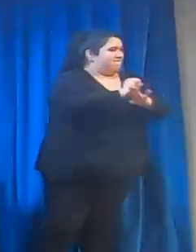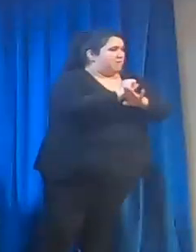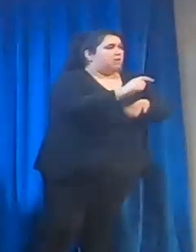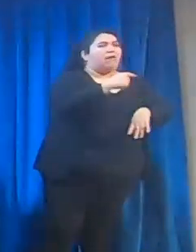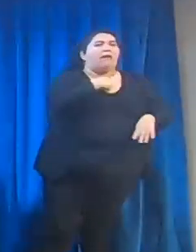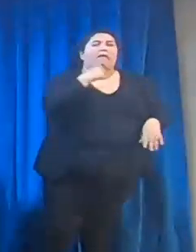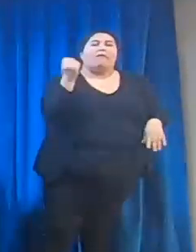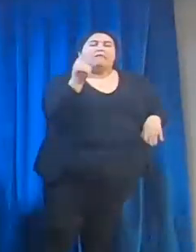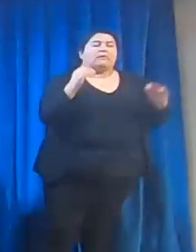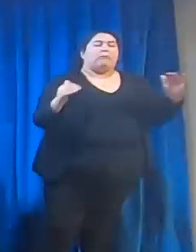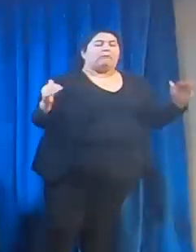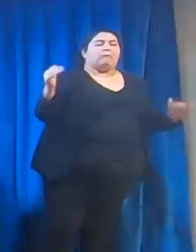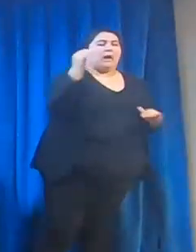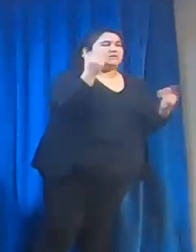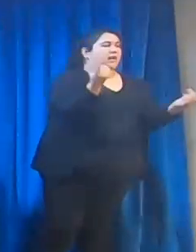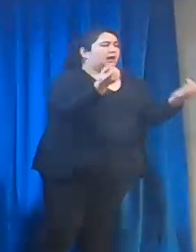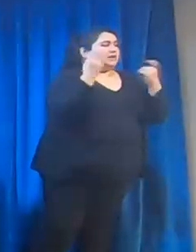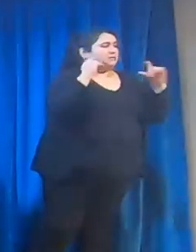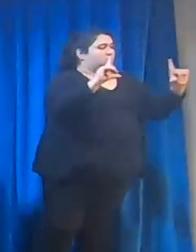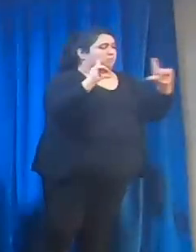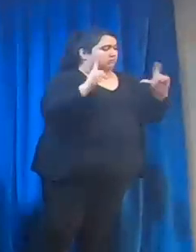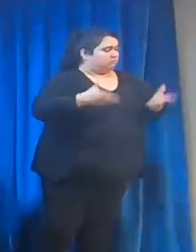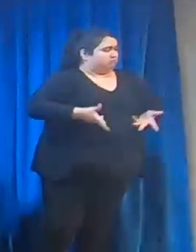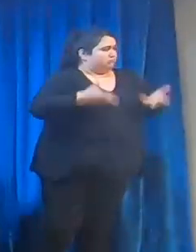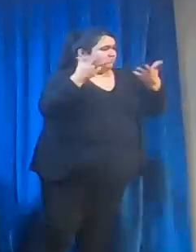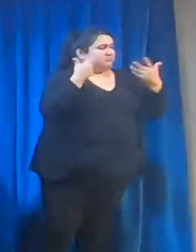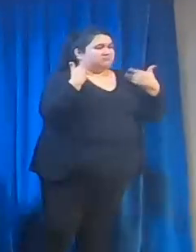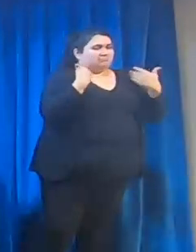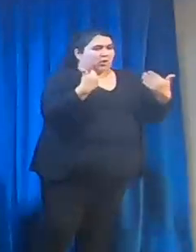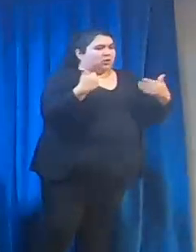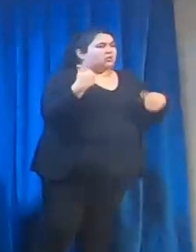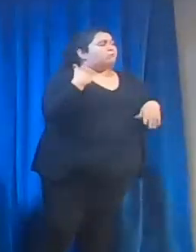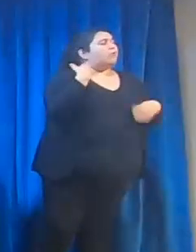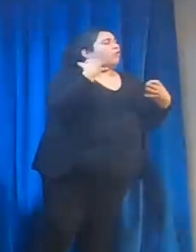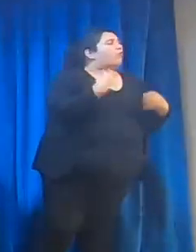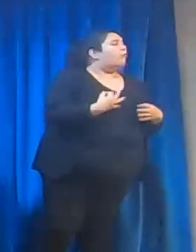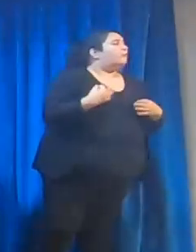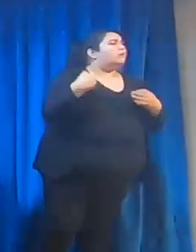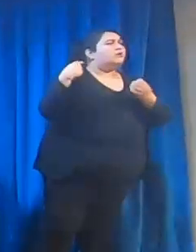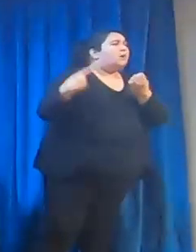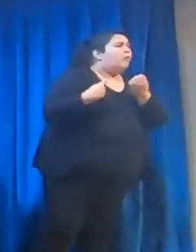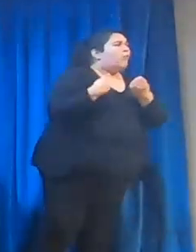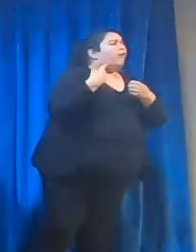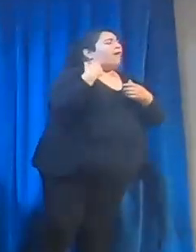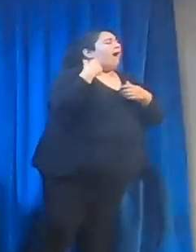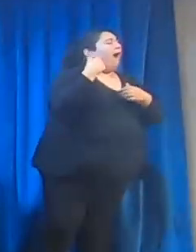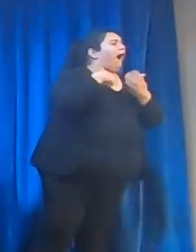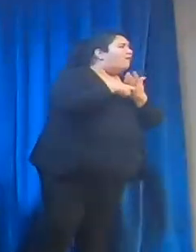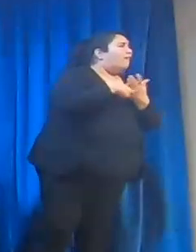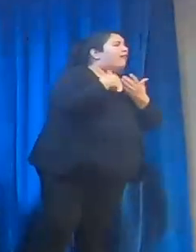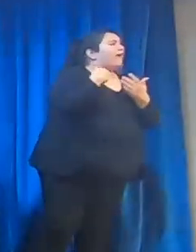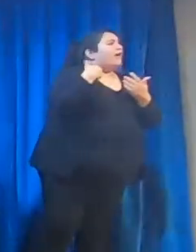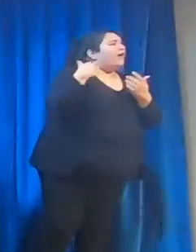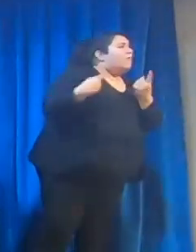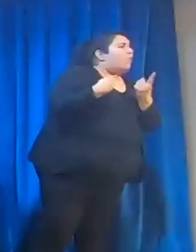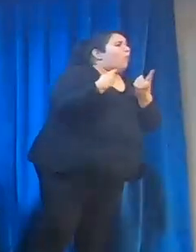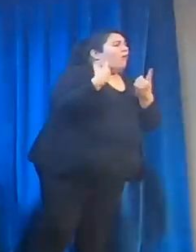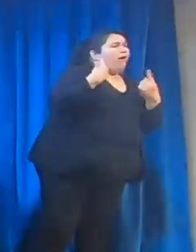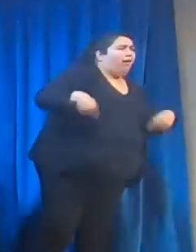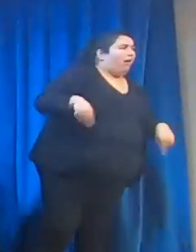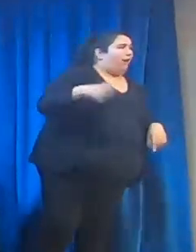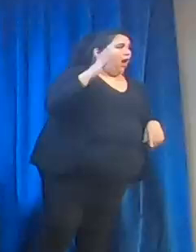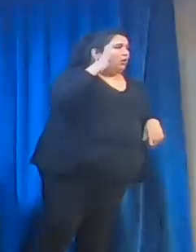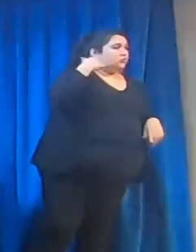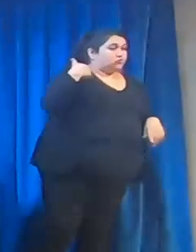como por arriba, necesito enaltecerme porque tuve un mal día, porque me corre la FIP, porque me peleé con mi hijo, lo que fuera. Y llego